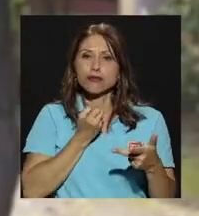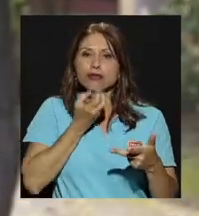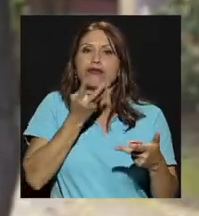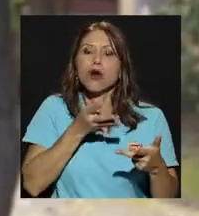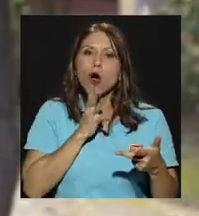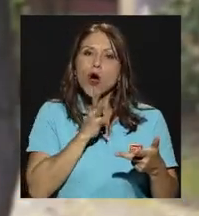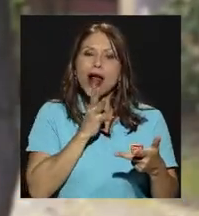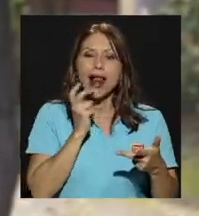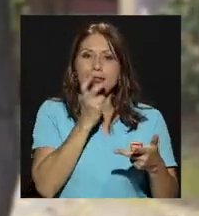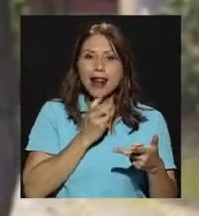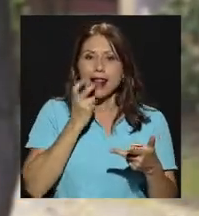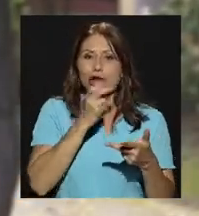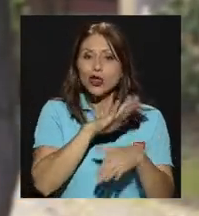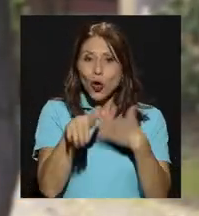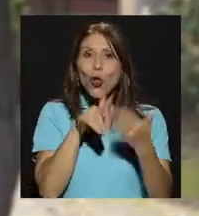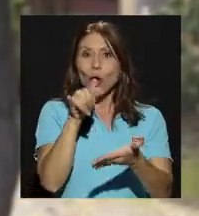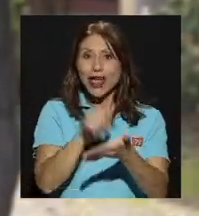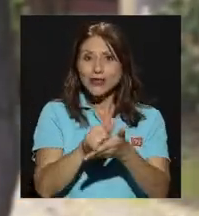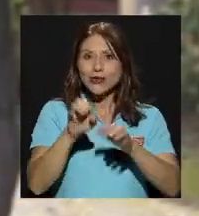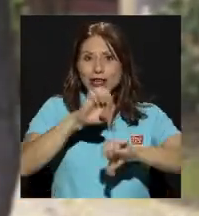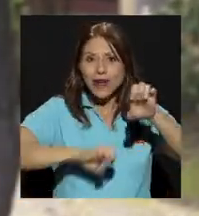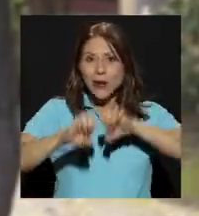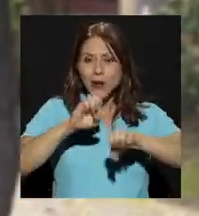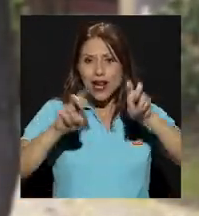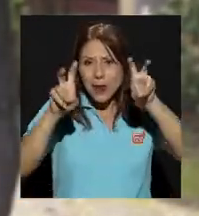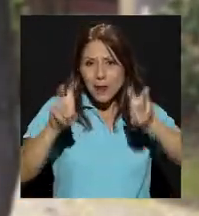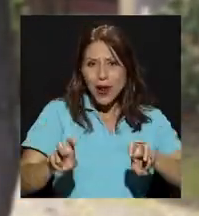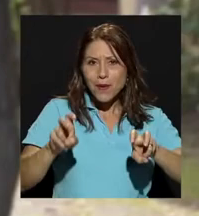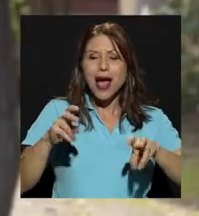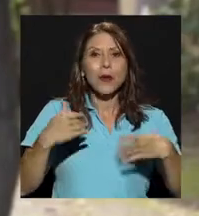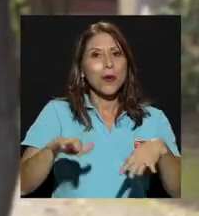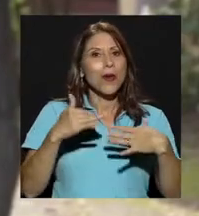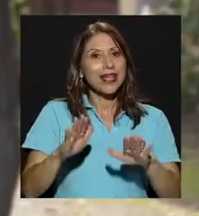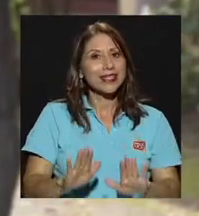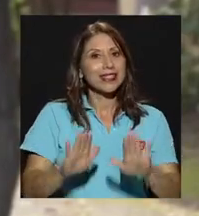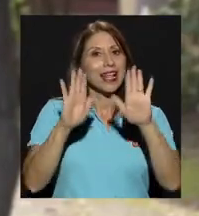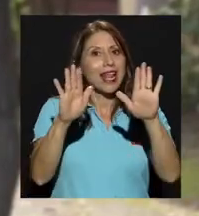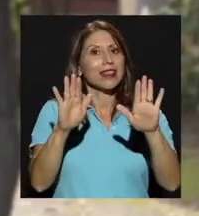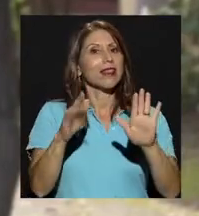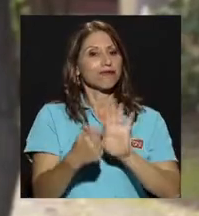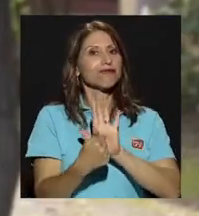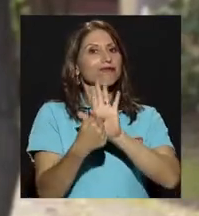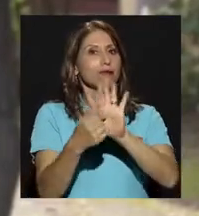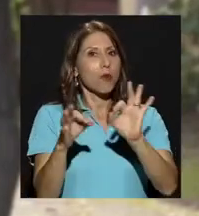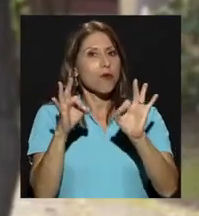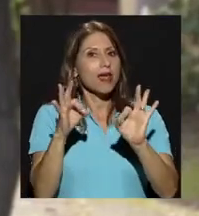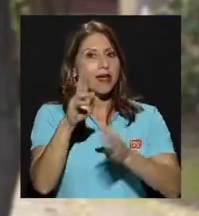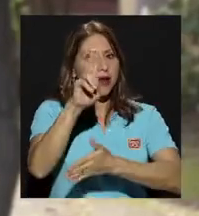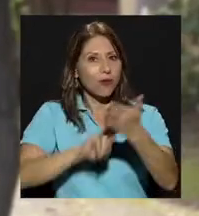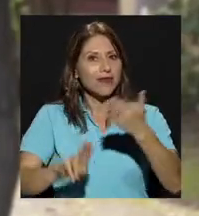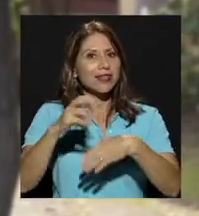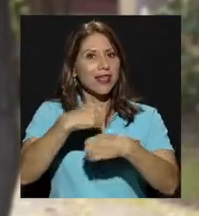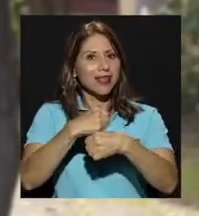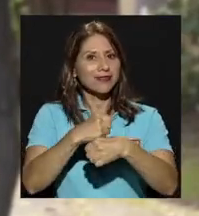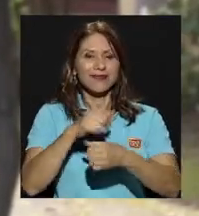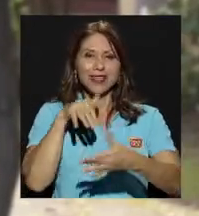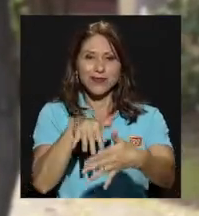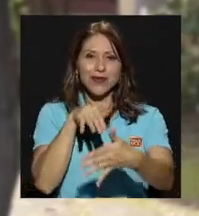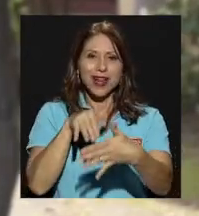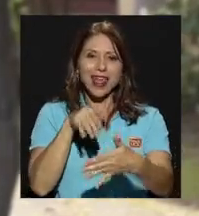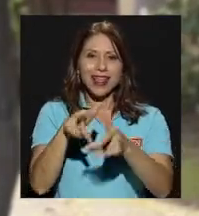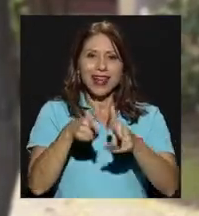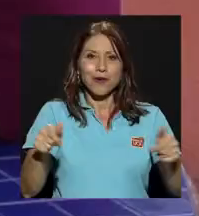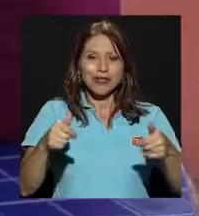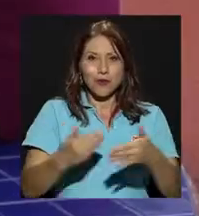y todo eso se evaluó en la prueba, ¿verdad? Entonces es realmente excelente y habla muy bien de lo que la universidad y sobre todo la Escuela de Lenguas Modernas